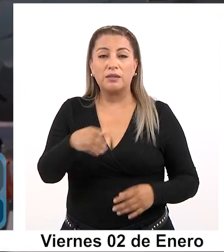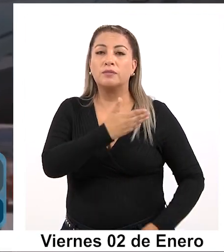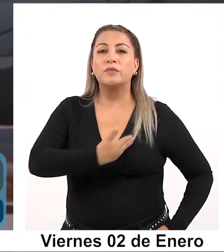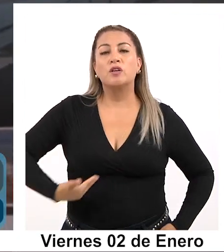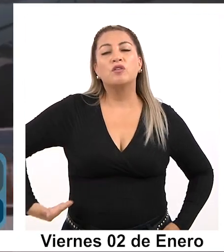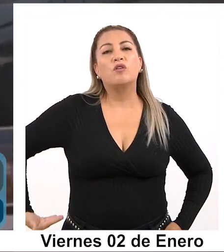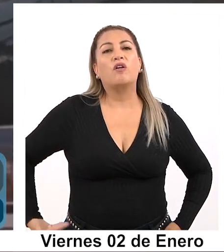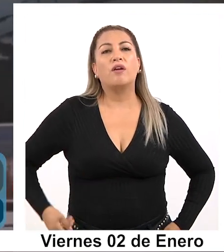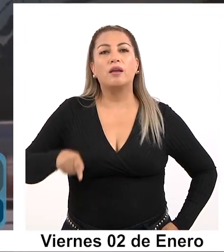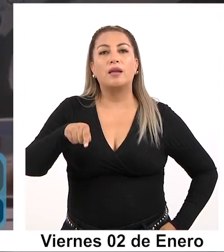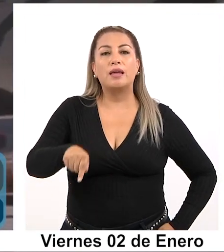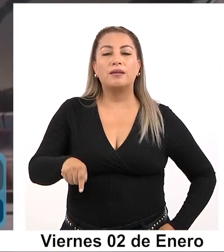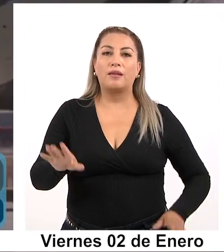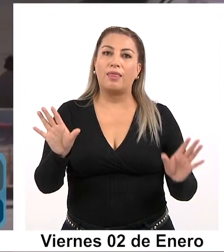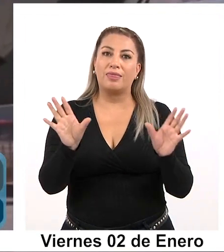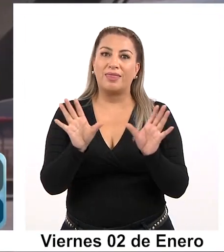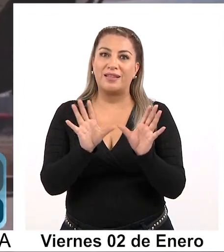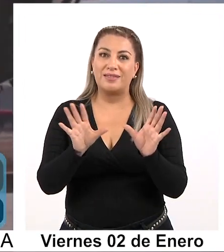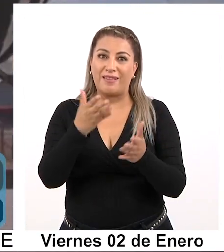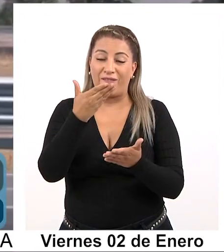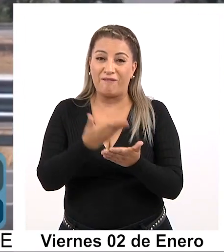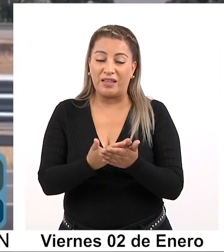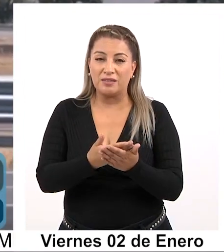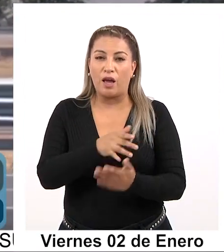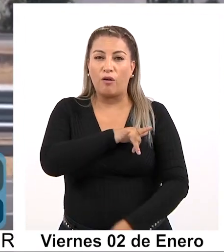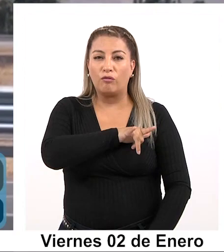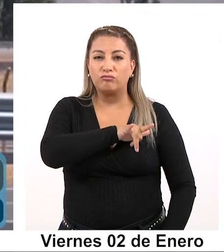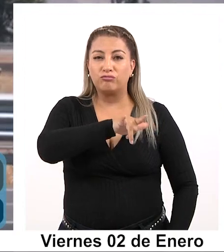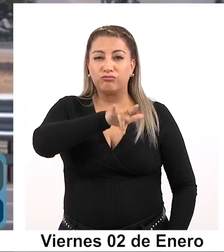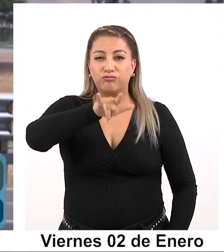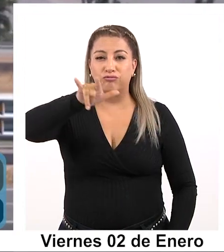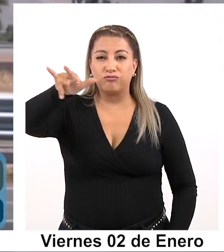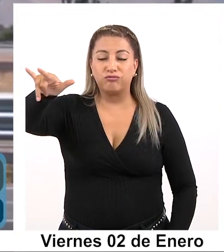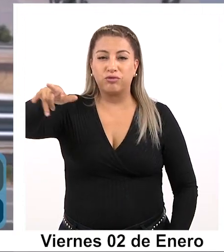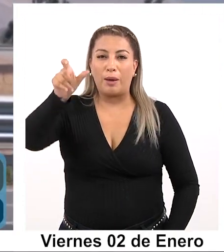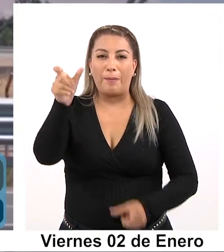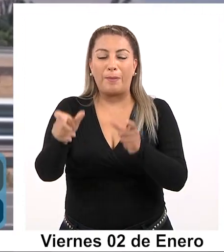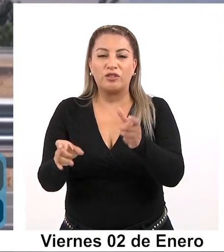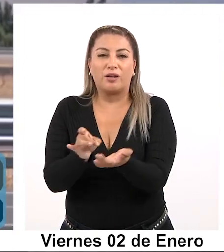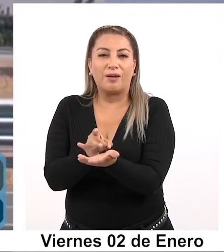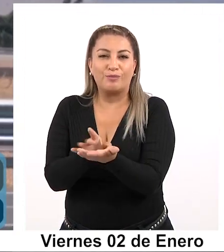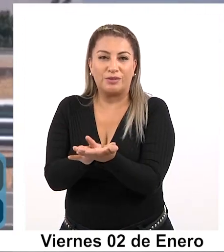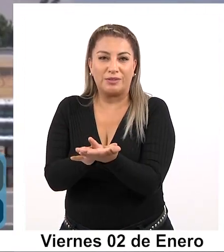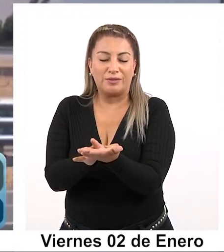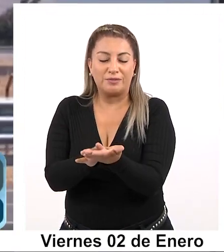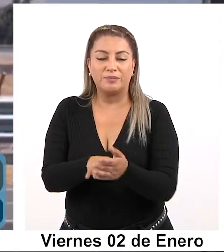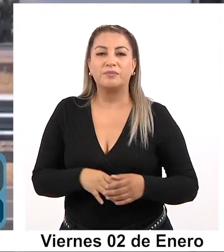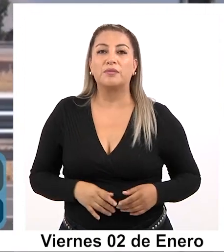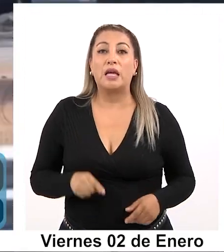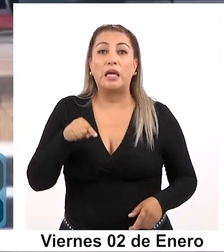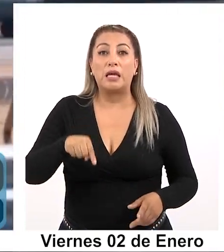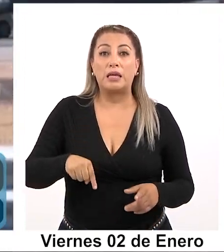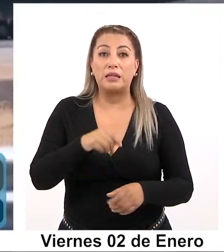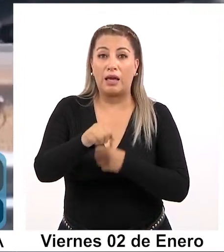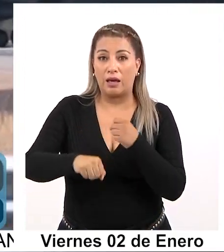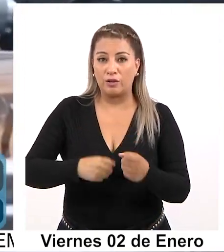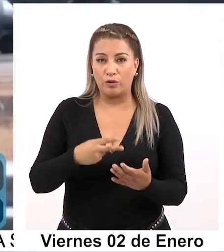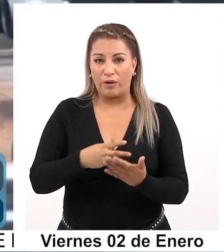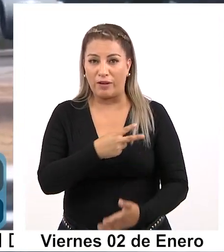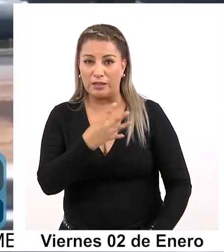gobierno, este es el décimo vuelo charter que sale del país con personas expulsadas. En lo que va del año